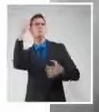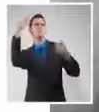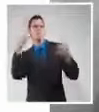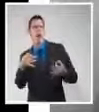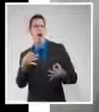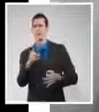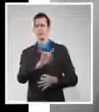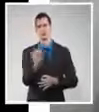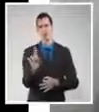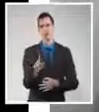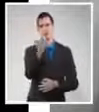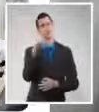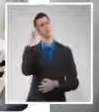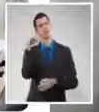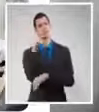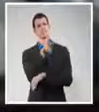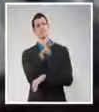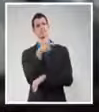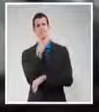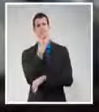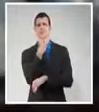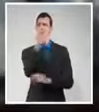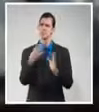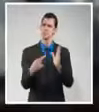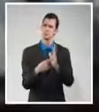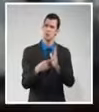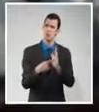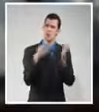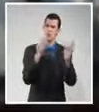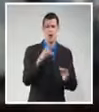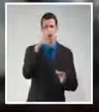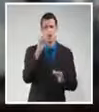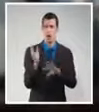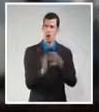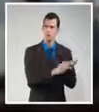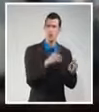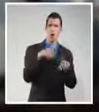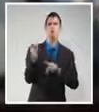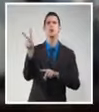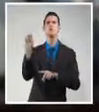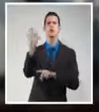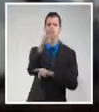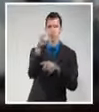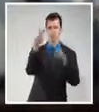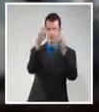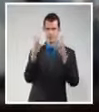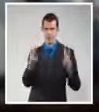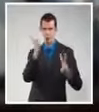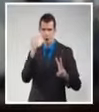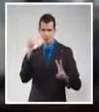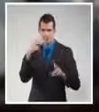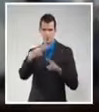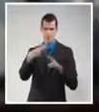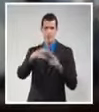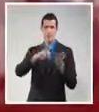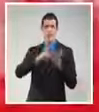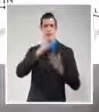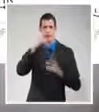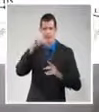análisis realizados en la red social Twitter por el periodista español Carlos González Penalba, mientras en la mayor de las